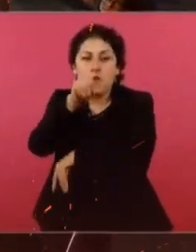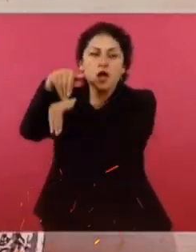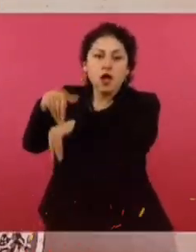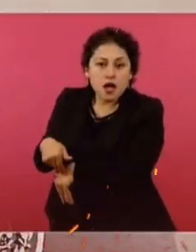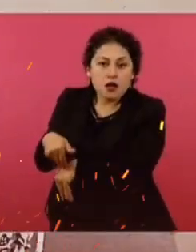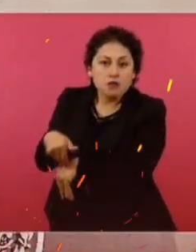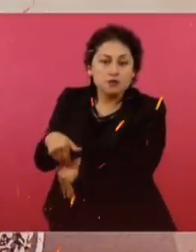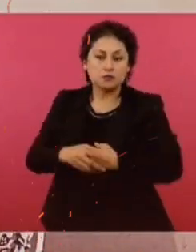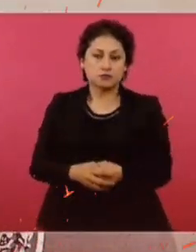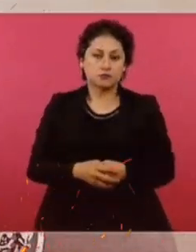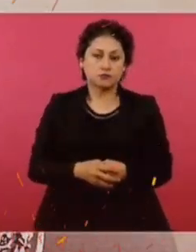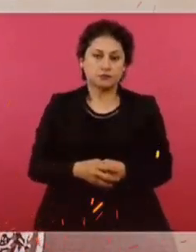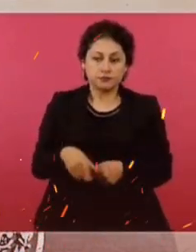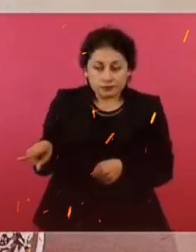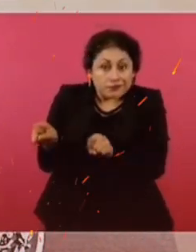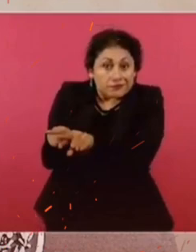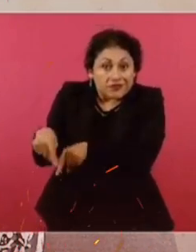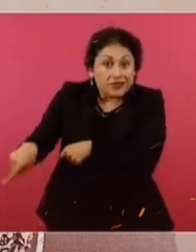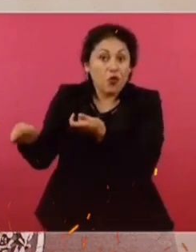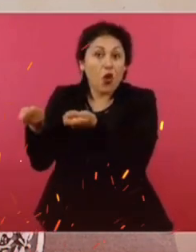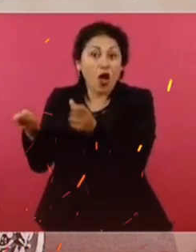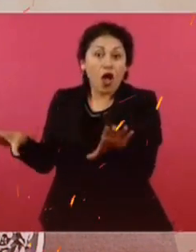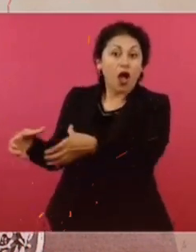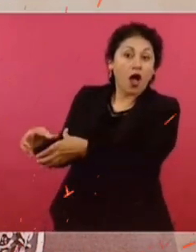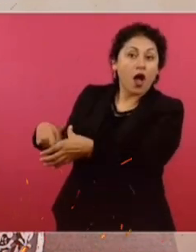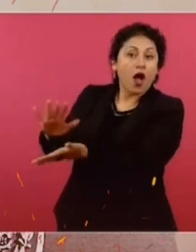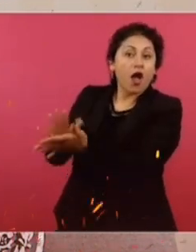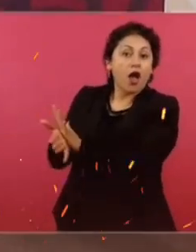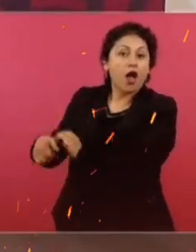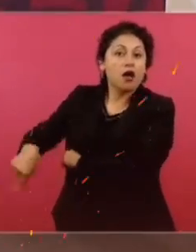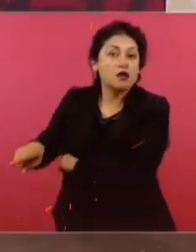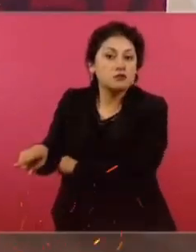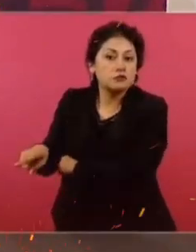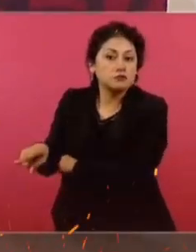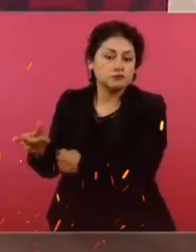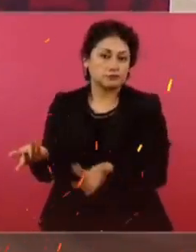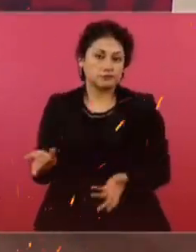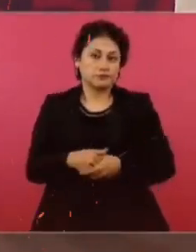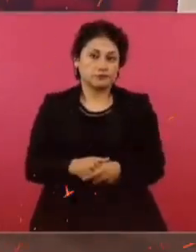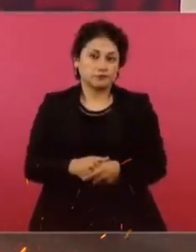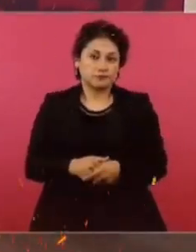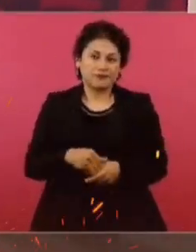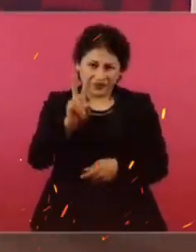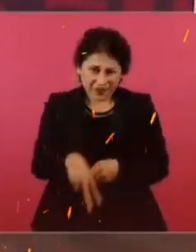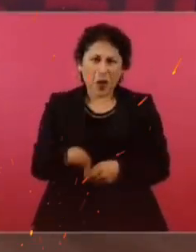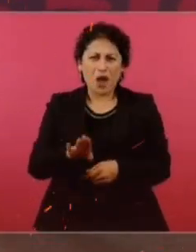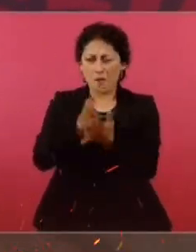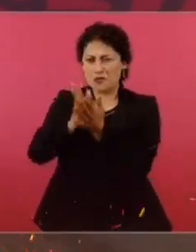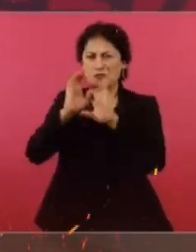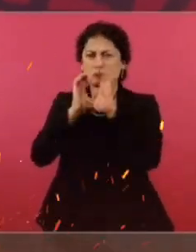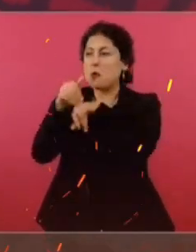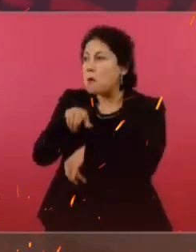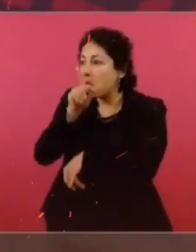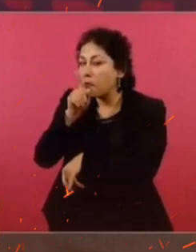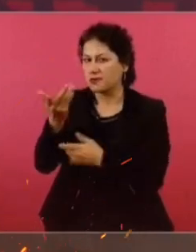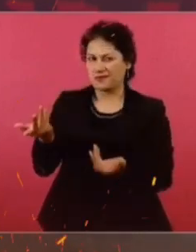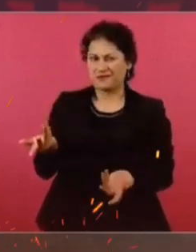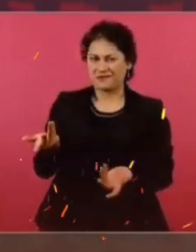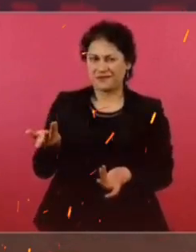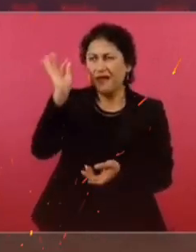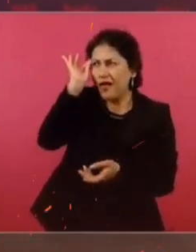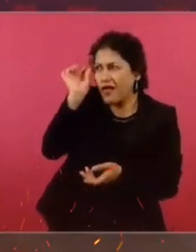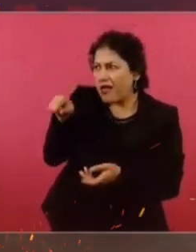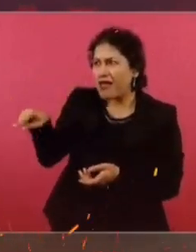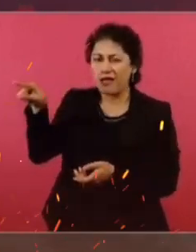servicio de la mafia del poder. Están al servicio del bloque conservador. Y son como los vasallos. Los medios